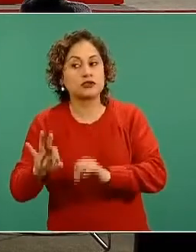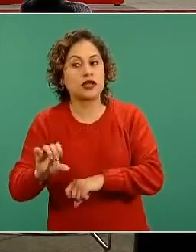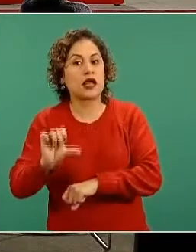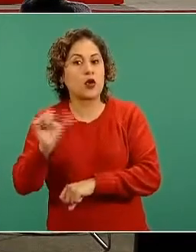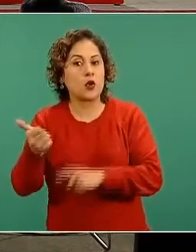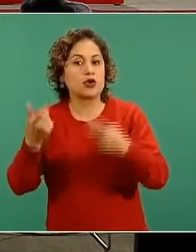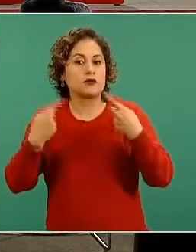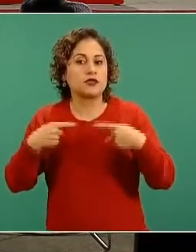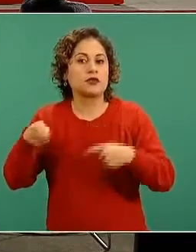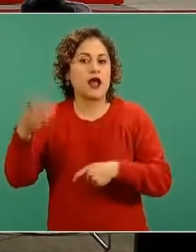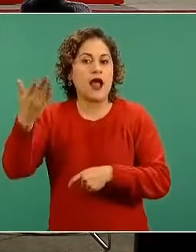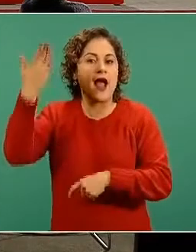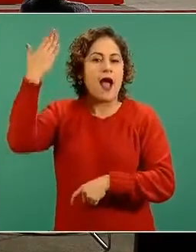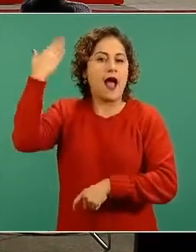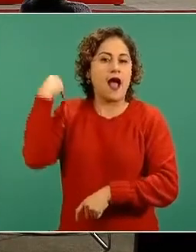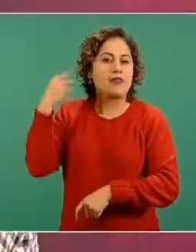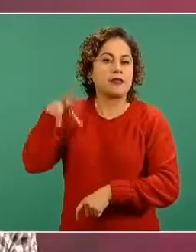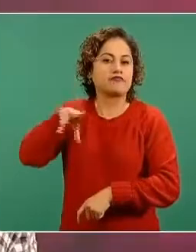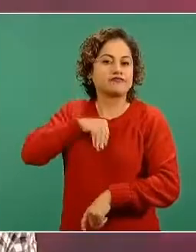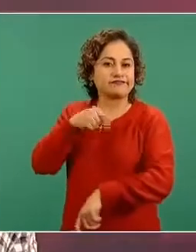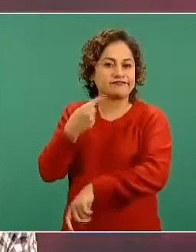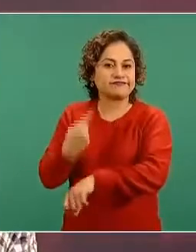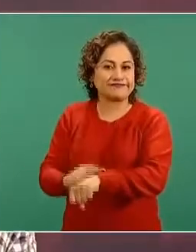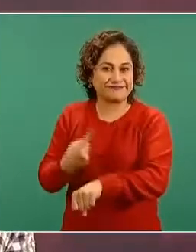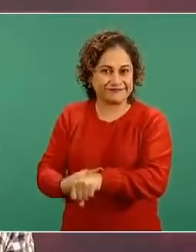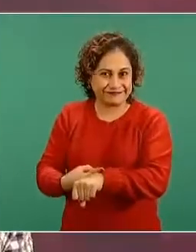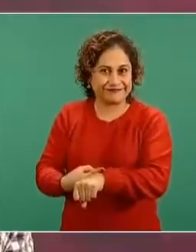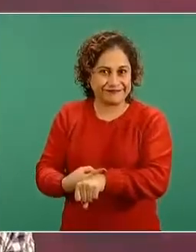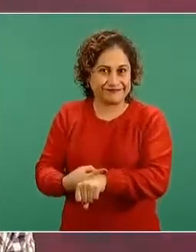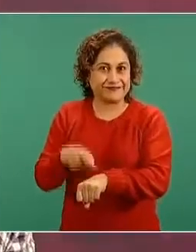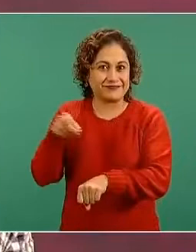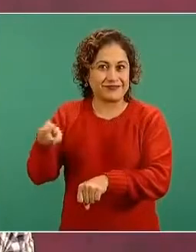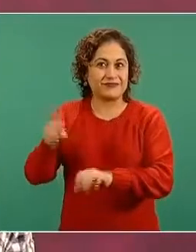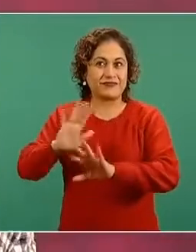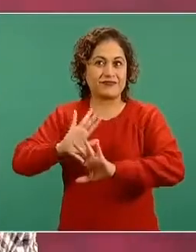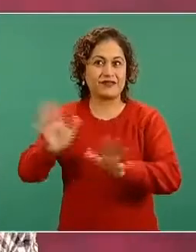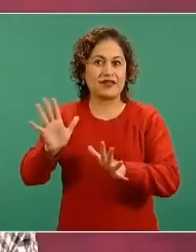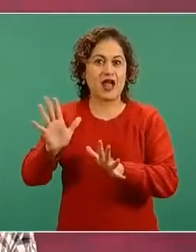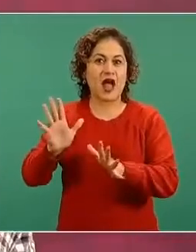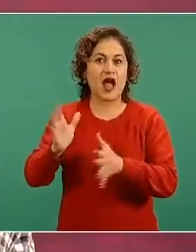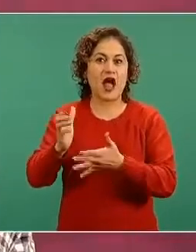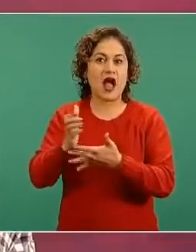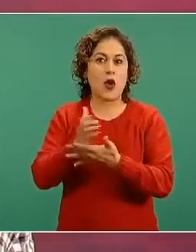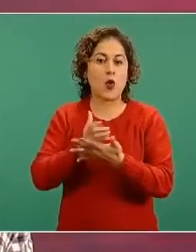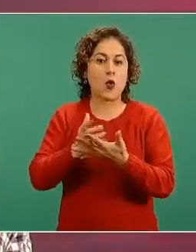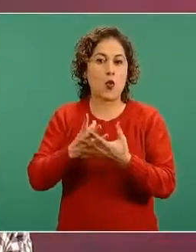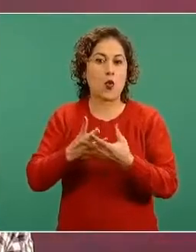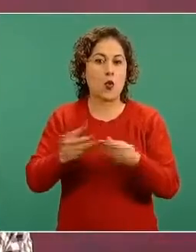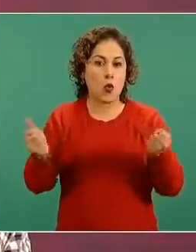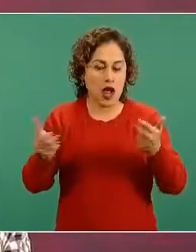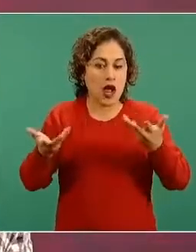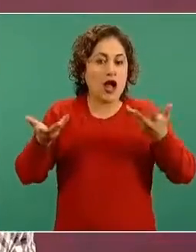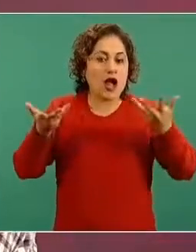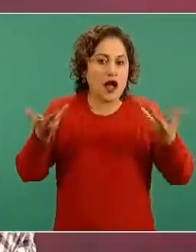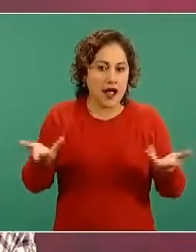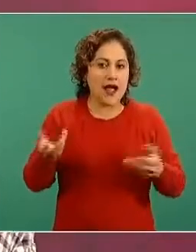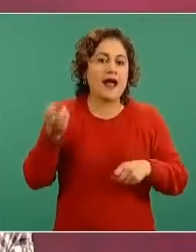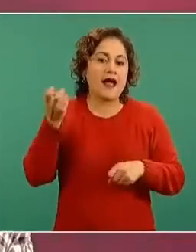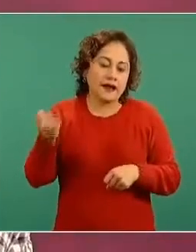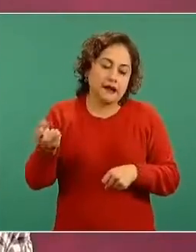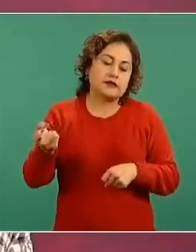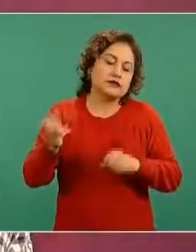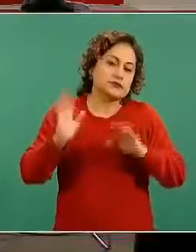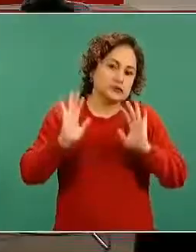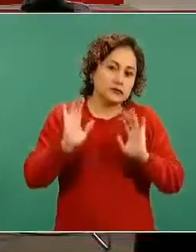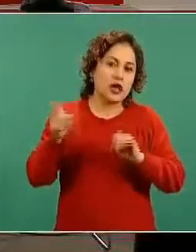tienen ya inmunidad porque han sufrido la infección o la enfermedad, la infección por SARS-CoV-2 o